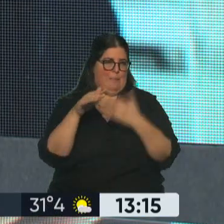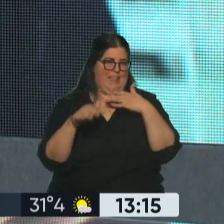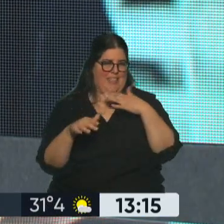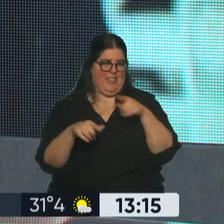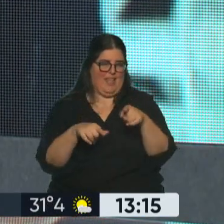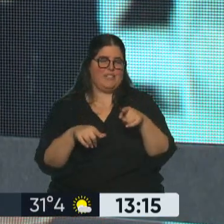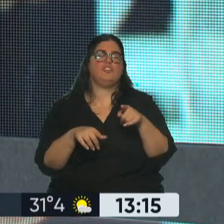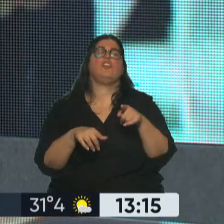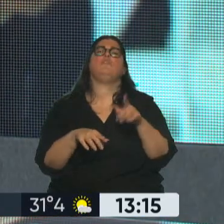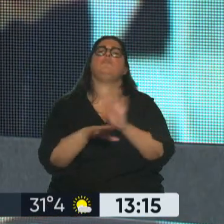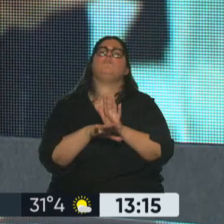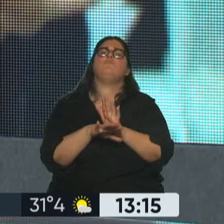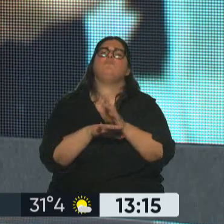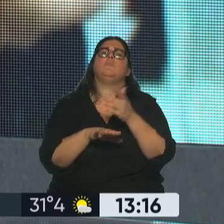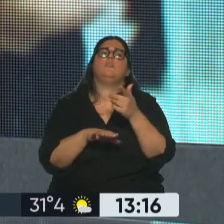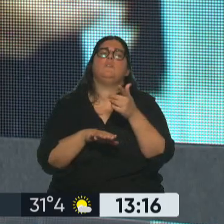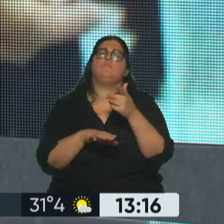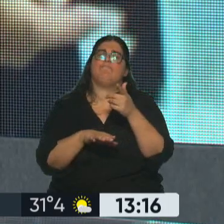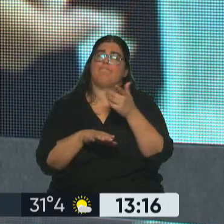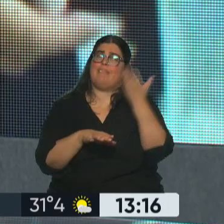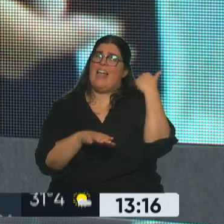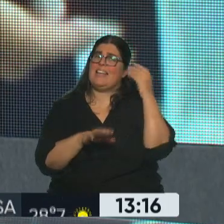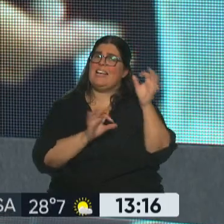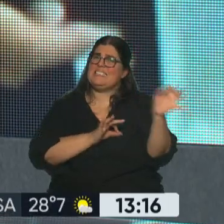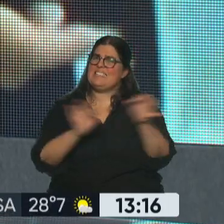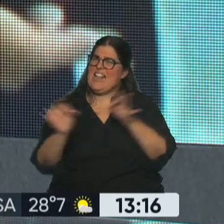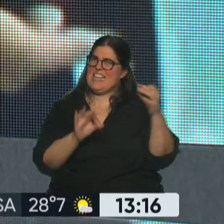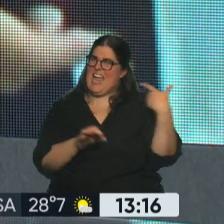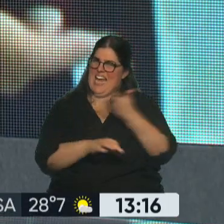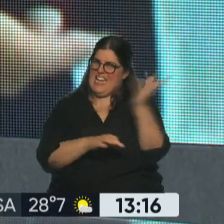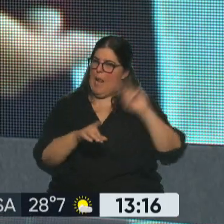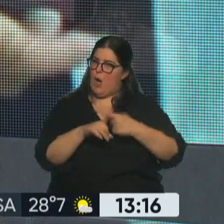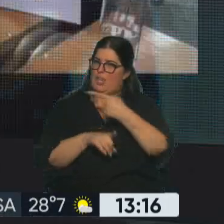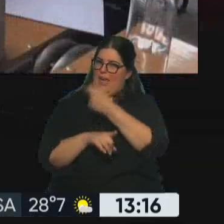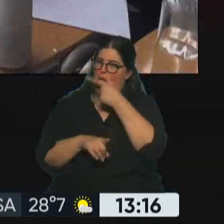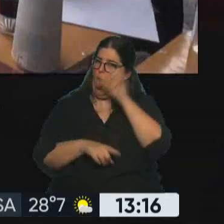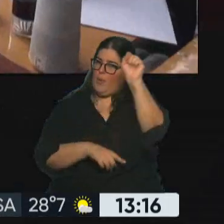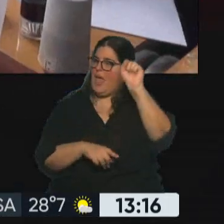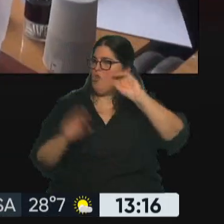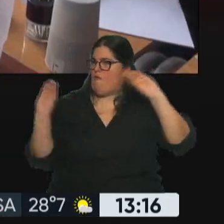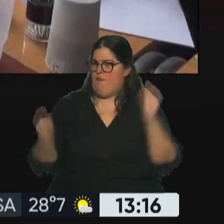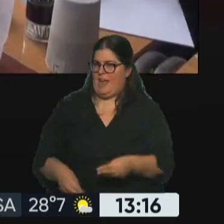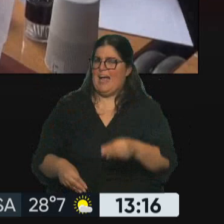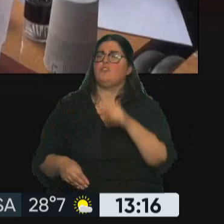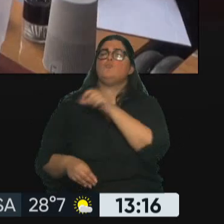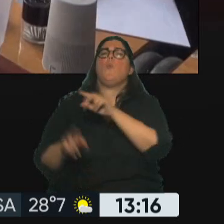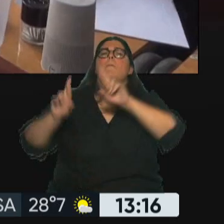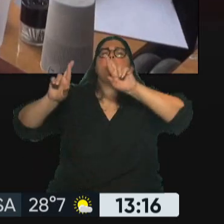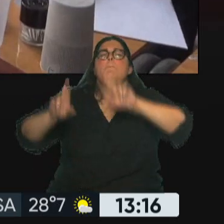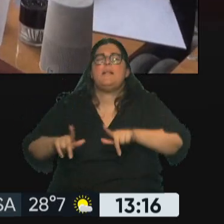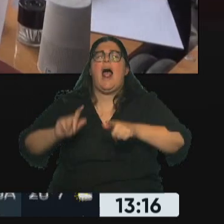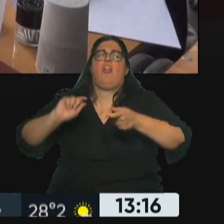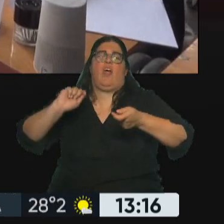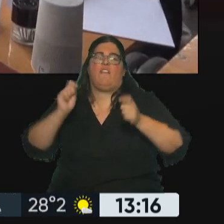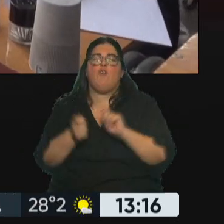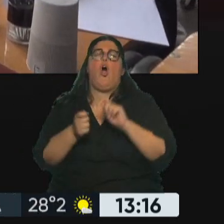el fracaso de lo que fue la estrategia general política del gobierno de Boric, que supeditó todo su plan de reformas y de